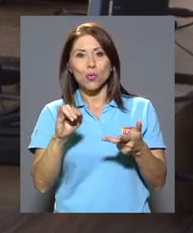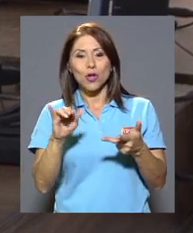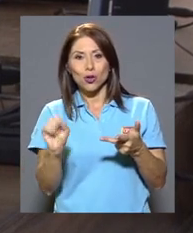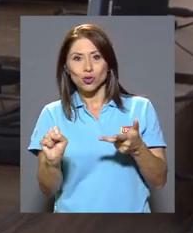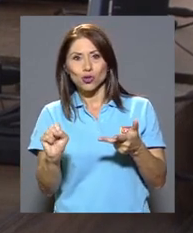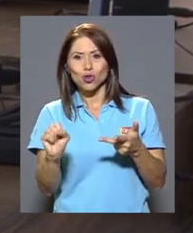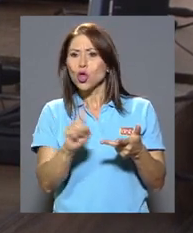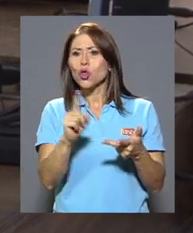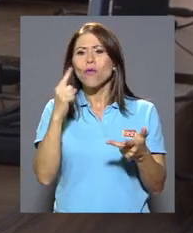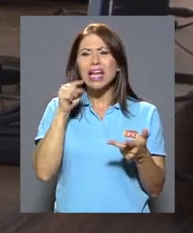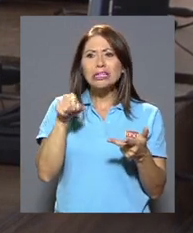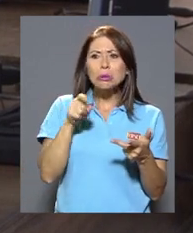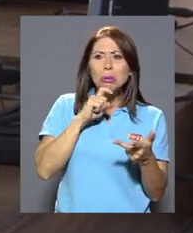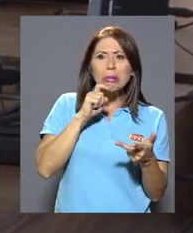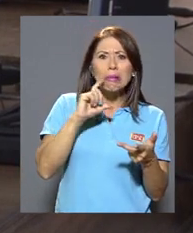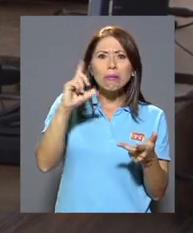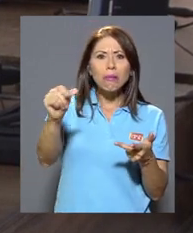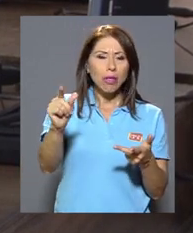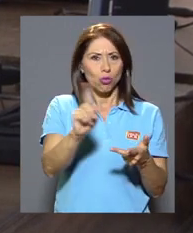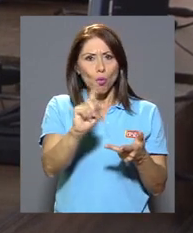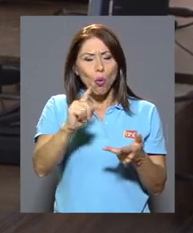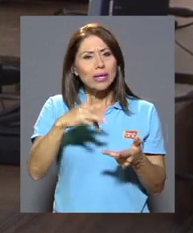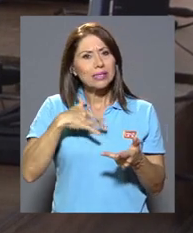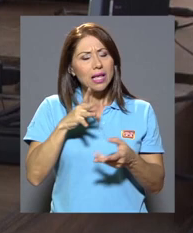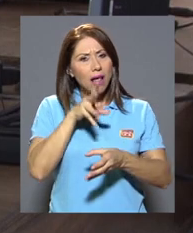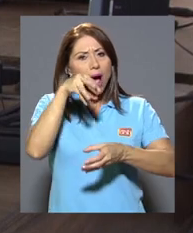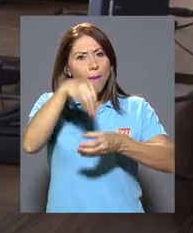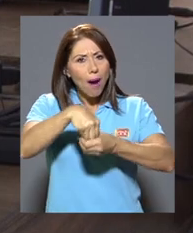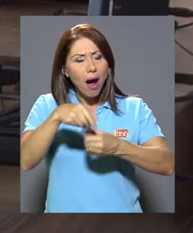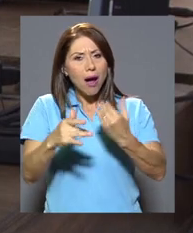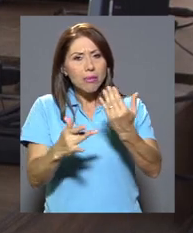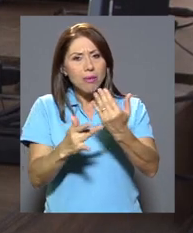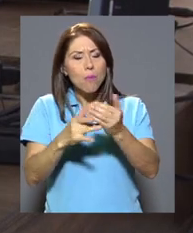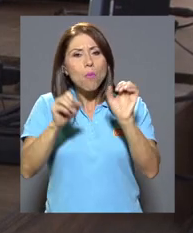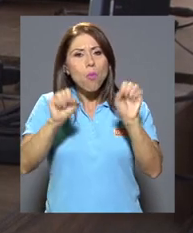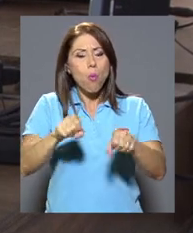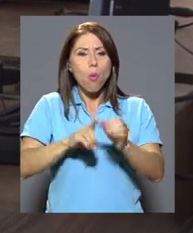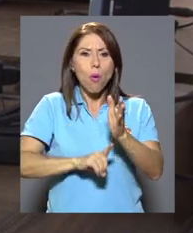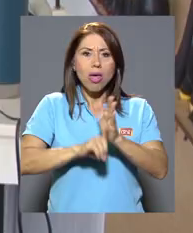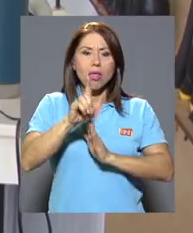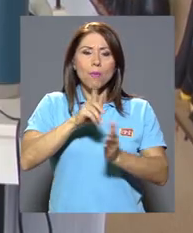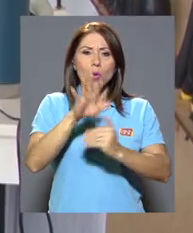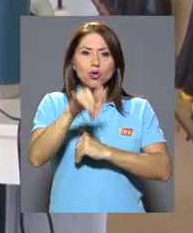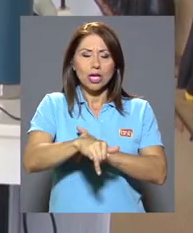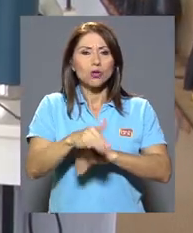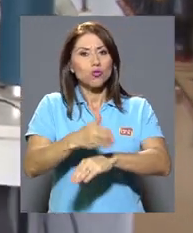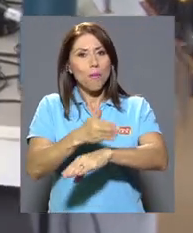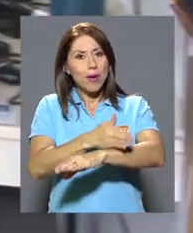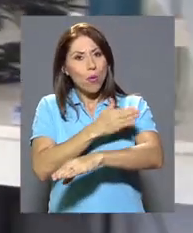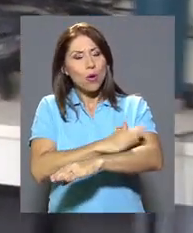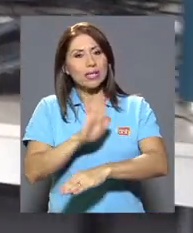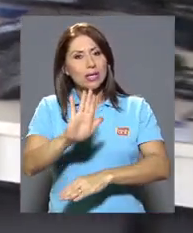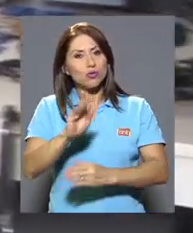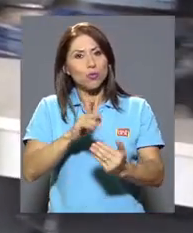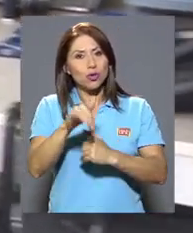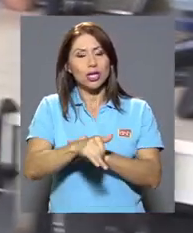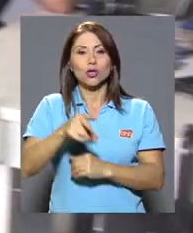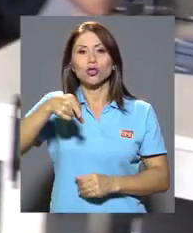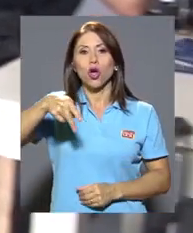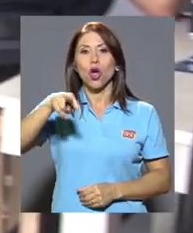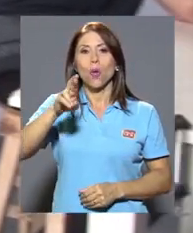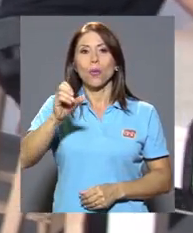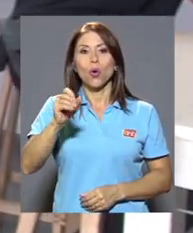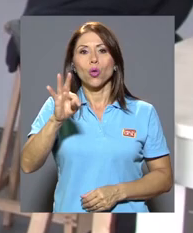tan lejano, sino más bien se sientan parte de la misma tecnología y puedan desarrollar sus proyectos o mejoras a sus proyectos. Protolab no cobra